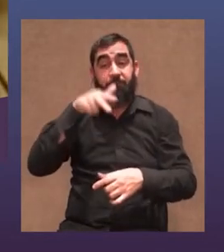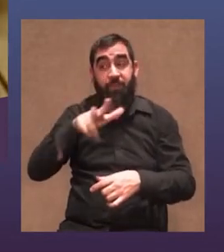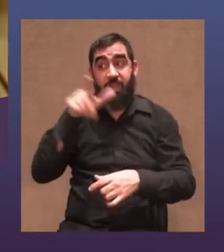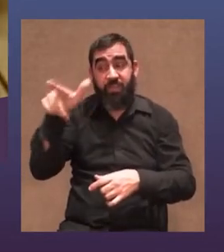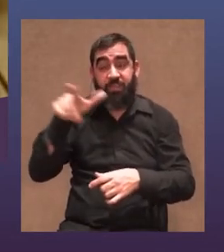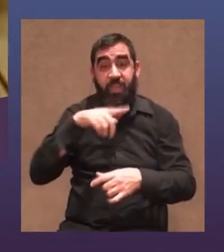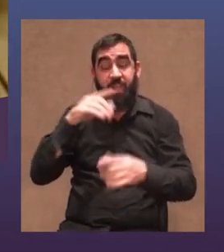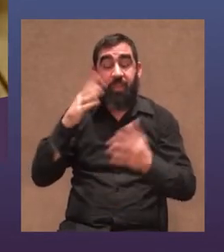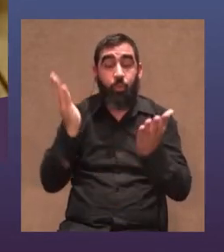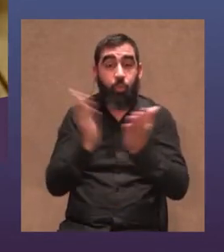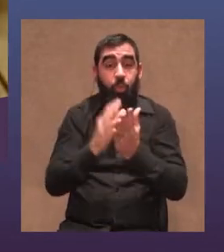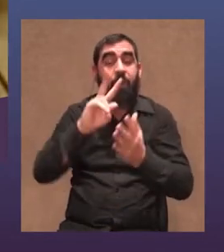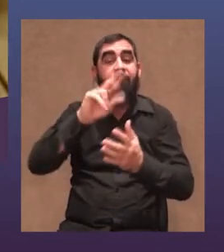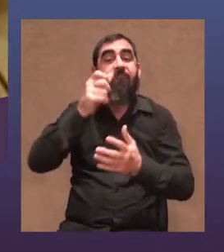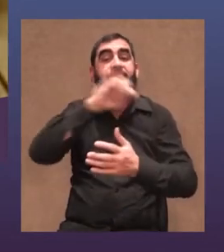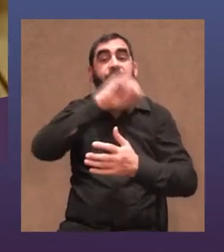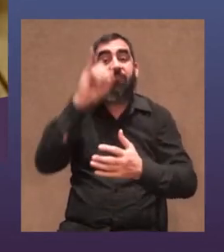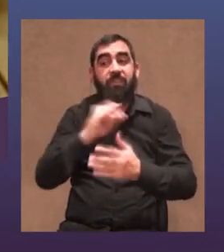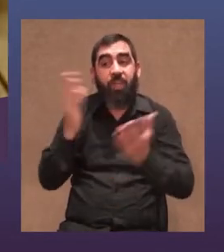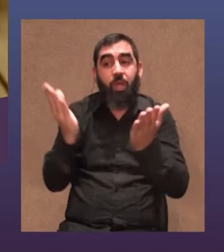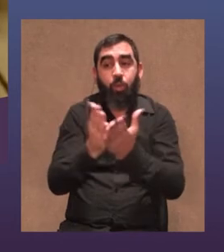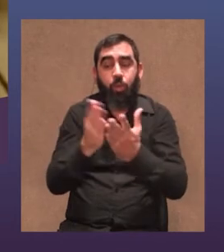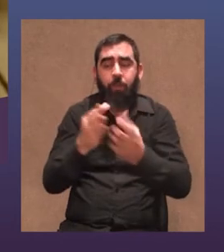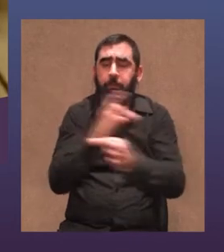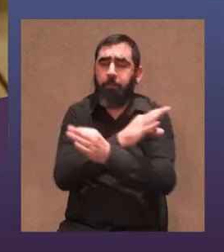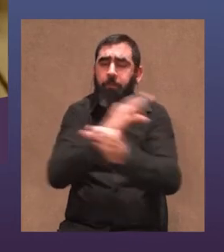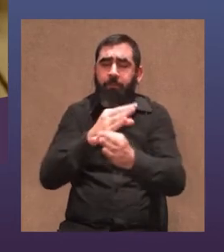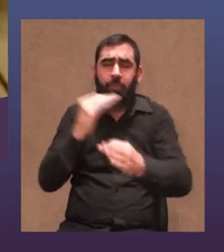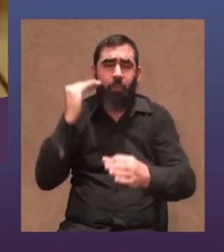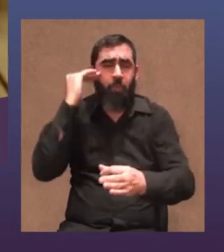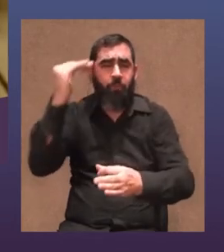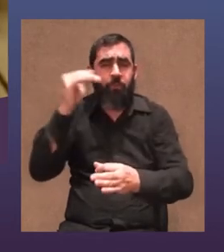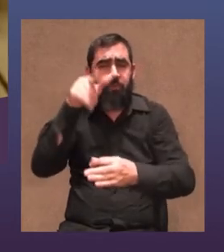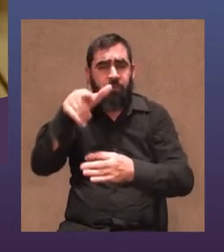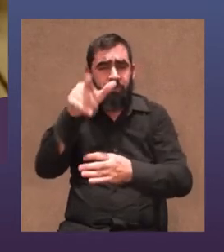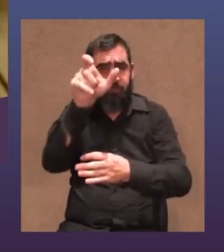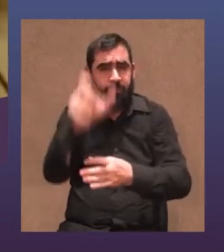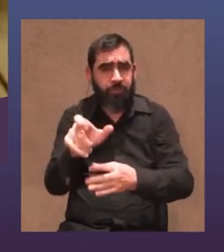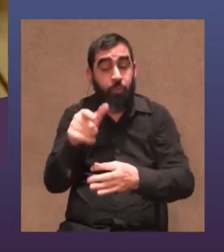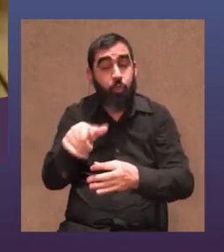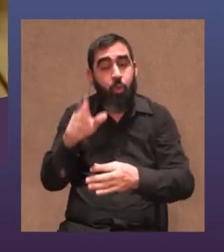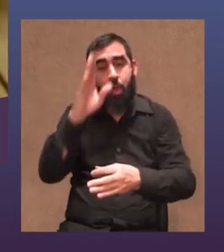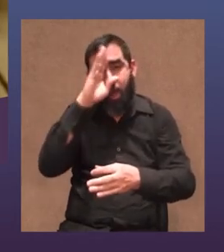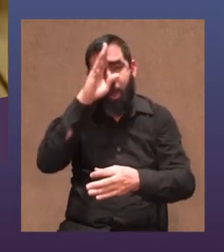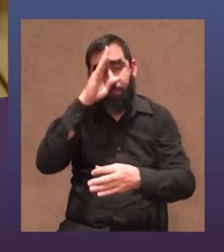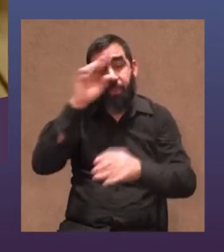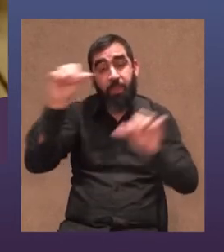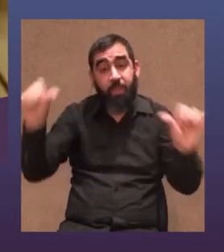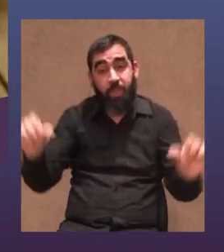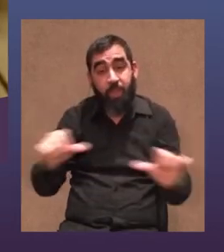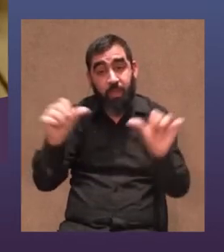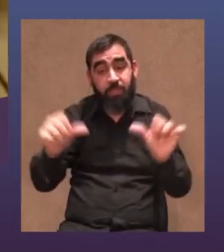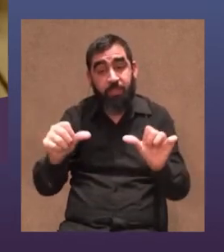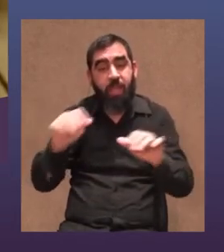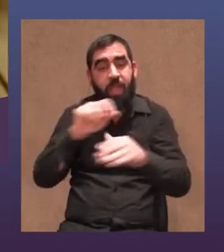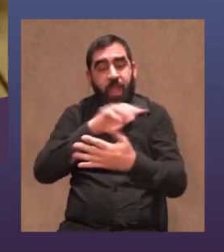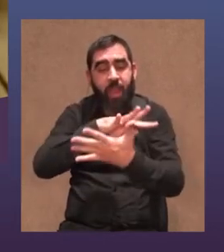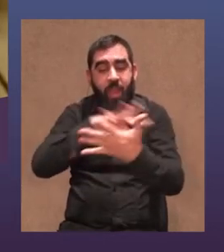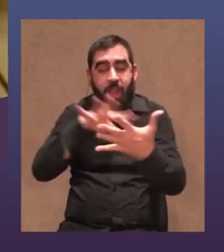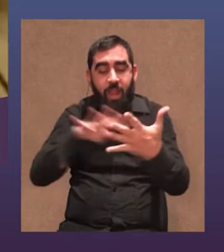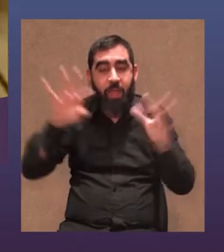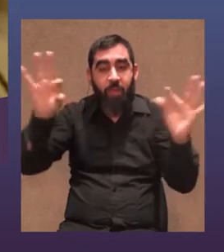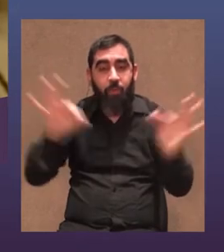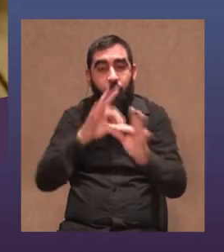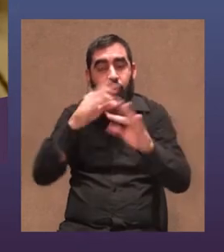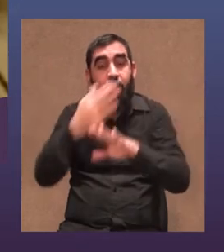un maravilloso maestro, educador. Y yo aprendí a tocar, a leer música antes de